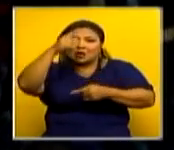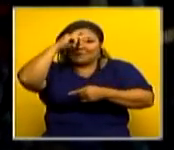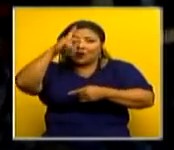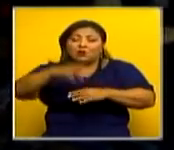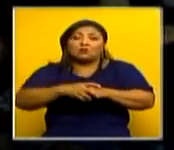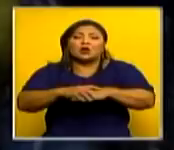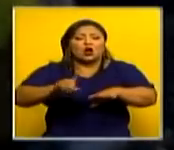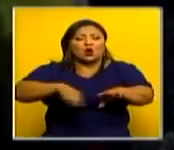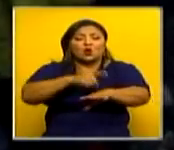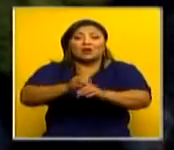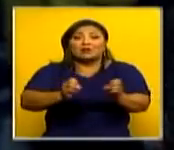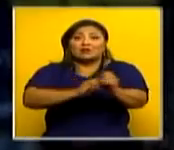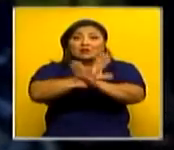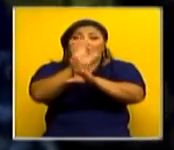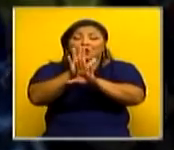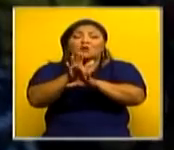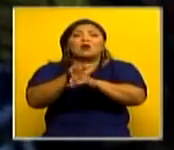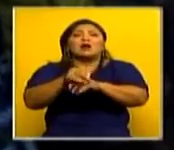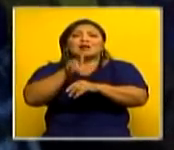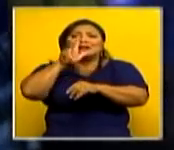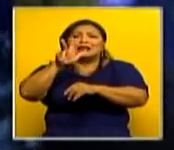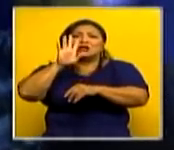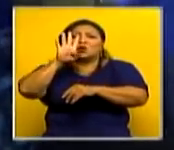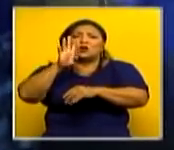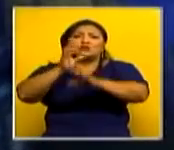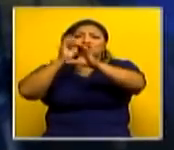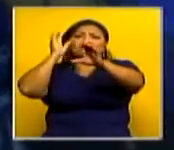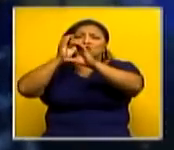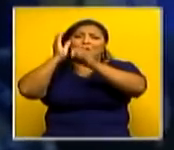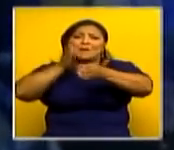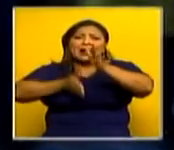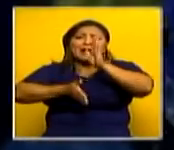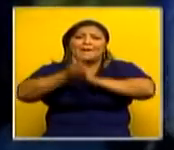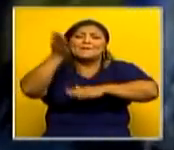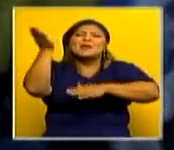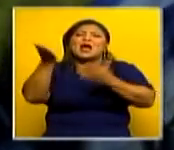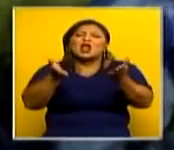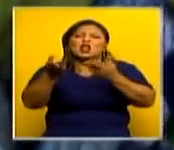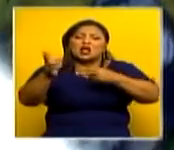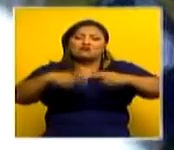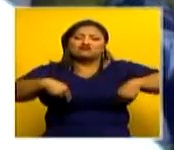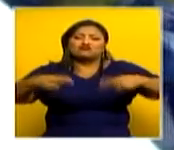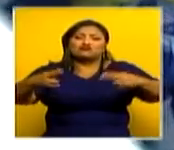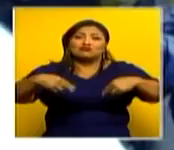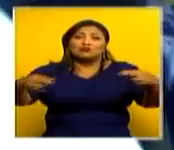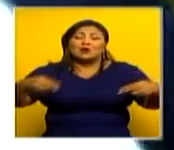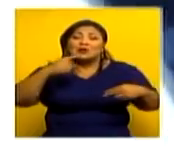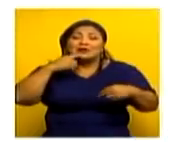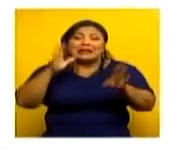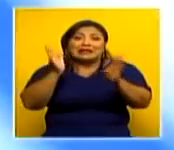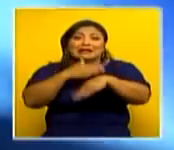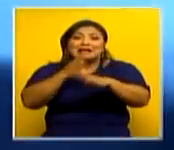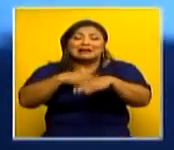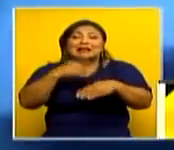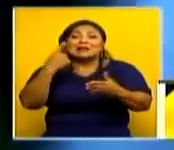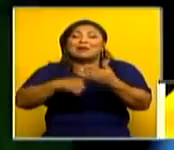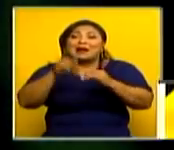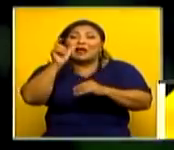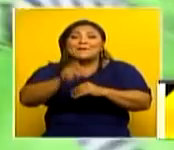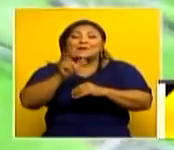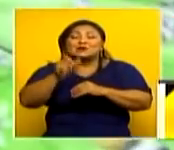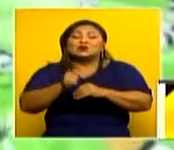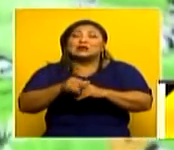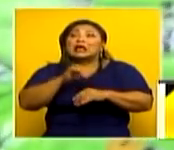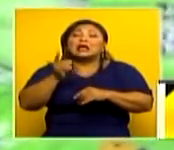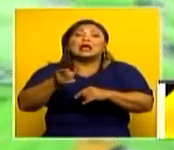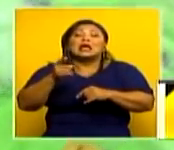Desde horas de la madrugada comenzaron a salir 34 buses con destino Rumichaca-Huaquillas, que el Ecuador ofrece de manera gratuita para esas personas que han dejado